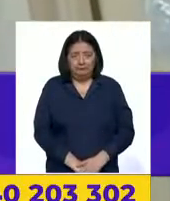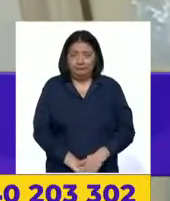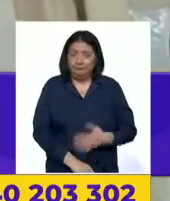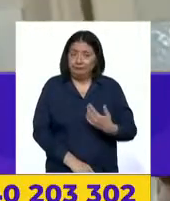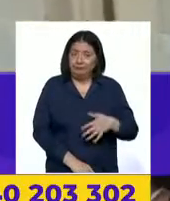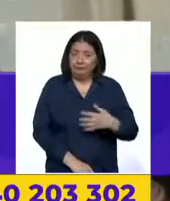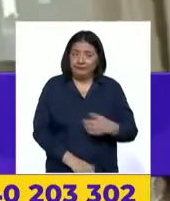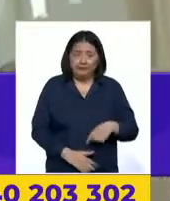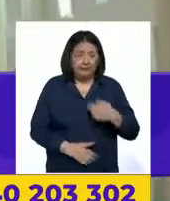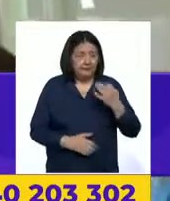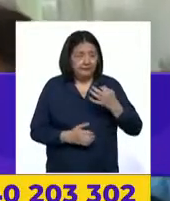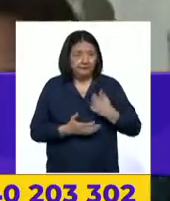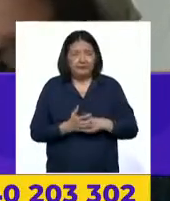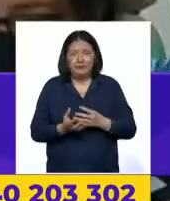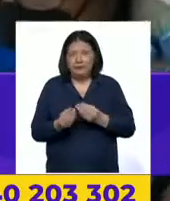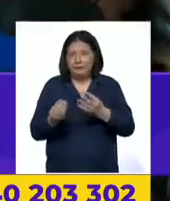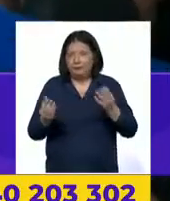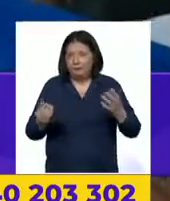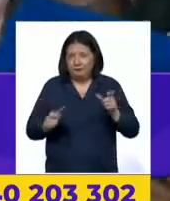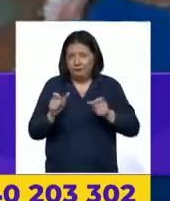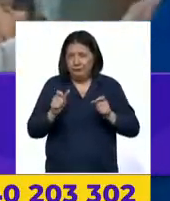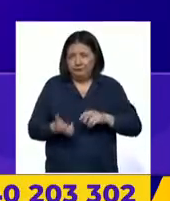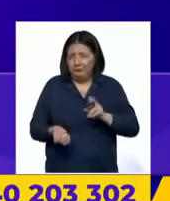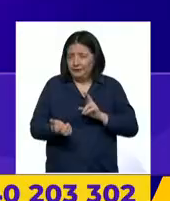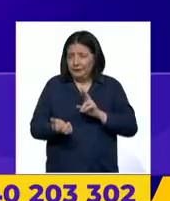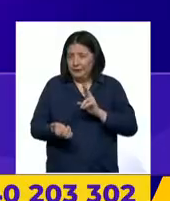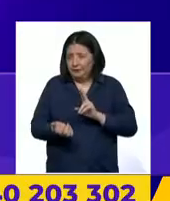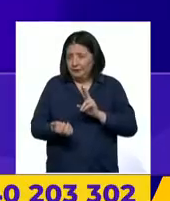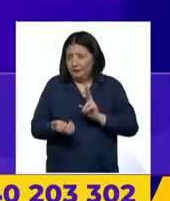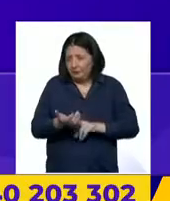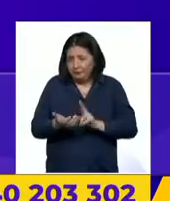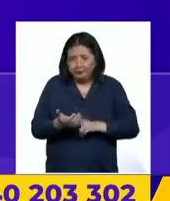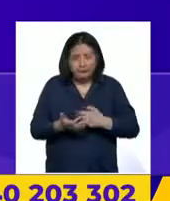Una realidad por la que pasan cientos de asegurados que esperan una